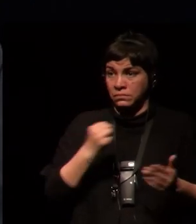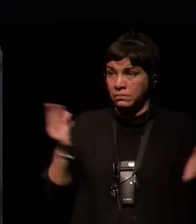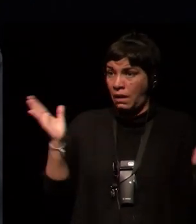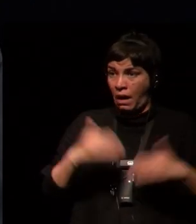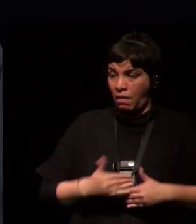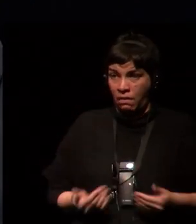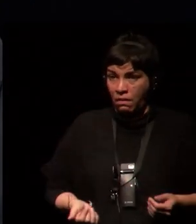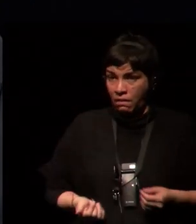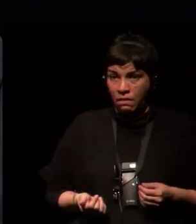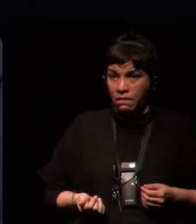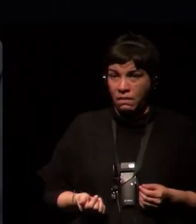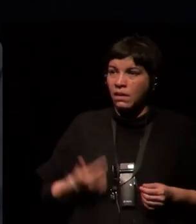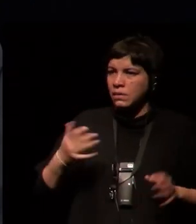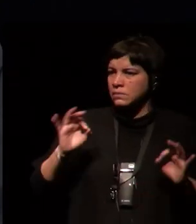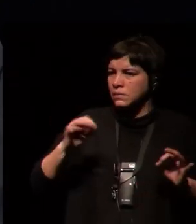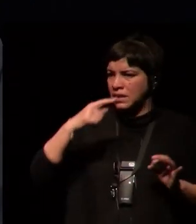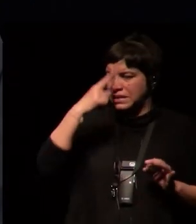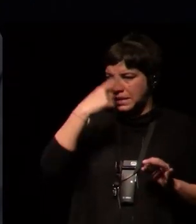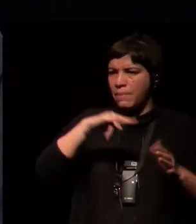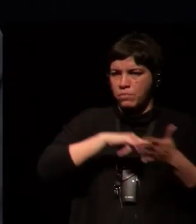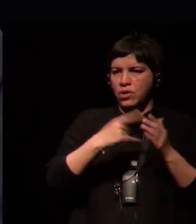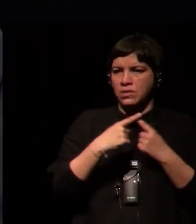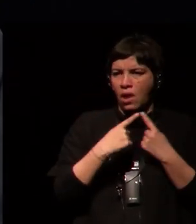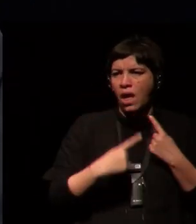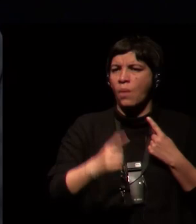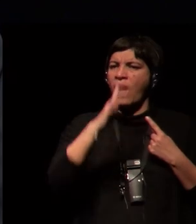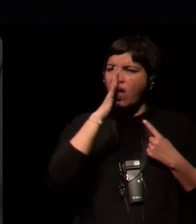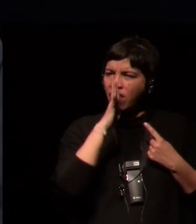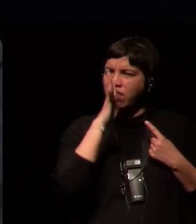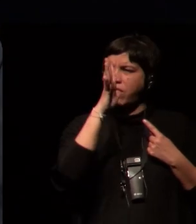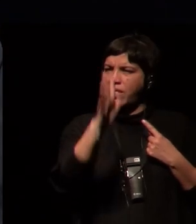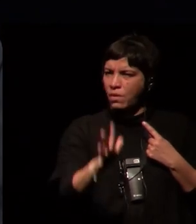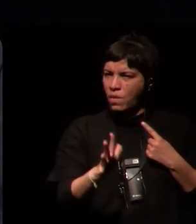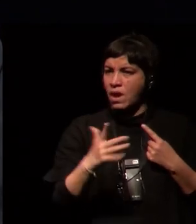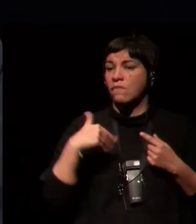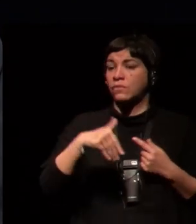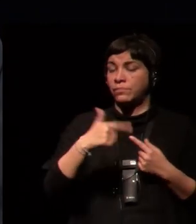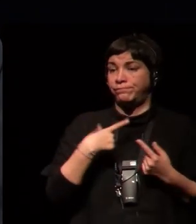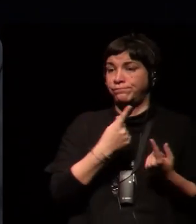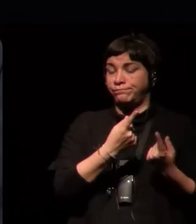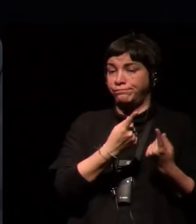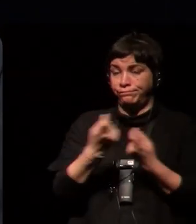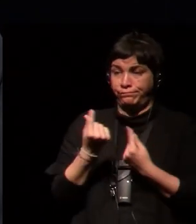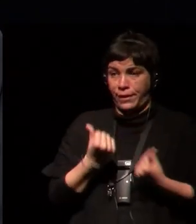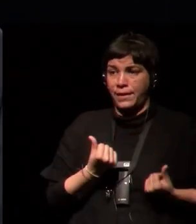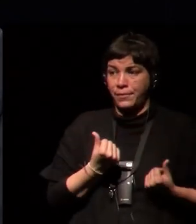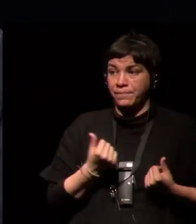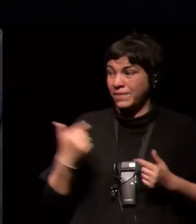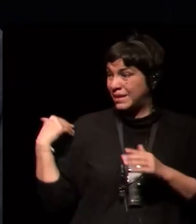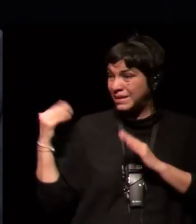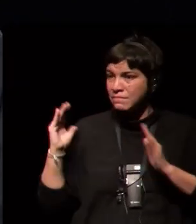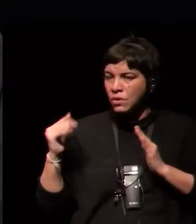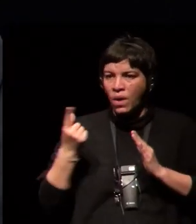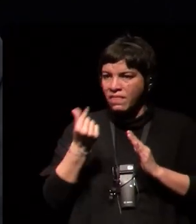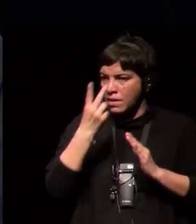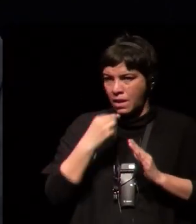que era un proyecto largo de 5 años y que no íbamos a necesitar dinero. Y no teníamos dinero en ese entonces, pero si nos fijamos en